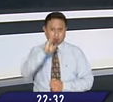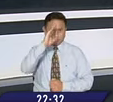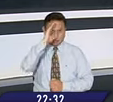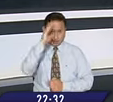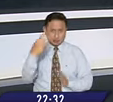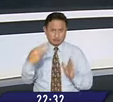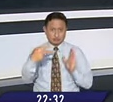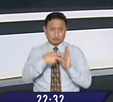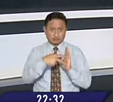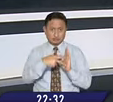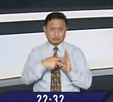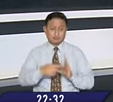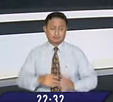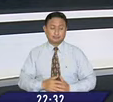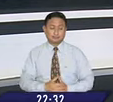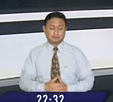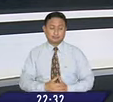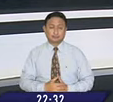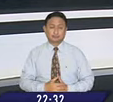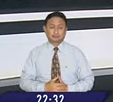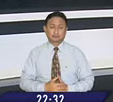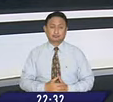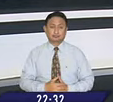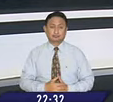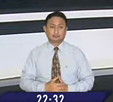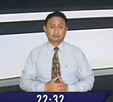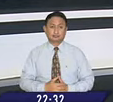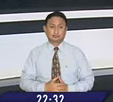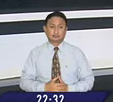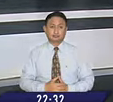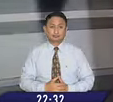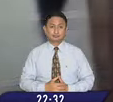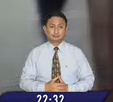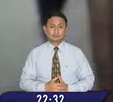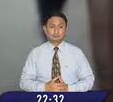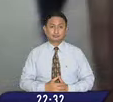miembro de la Policía Nacional en servicio activo.